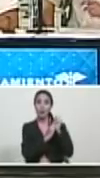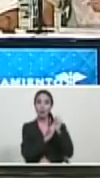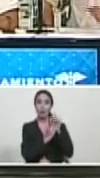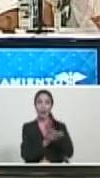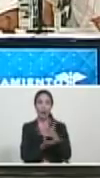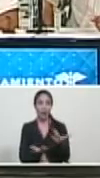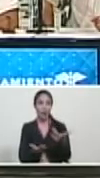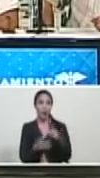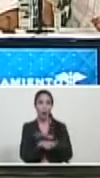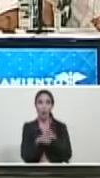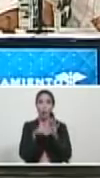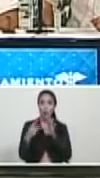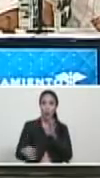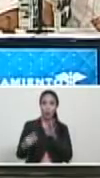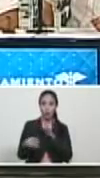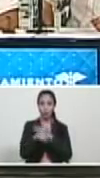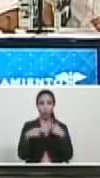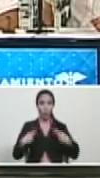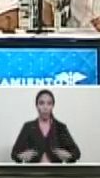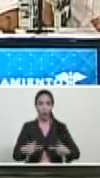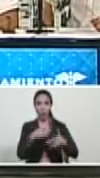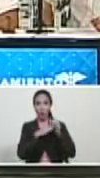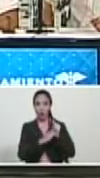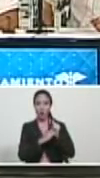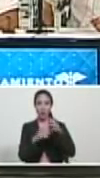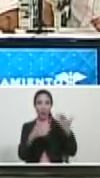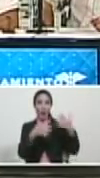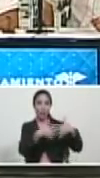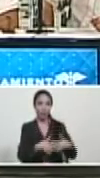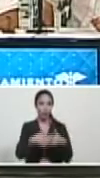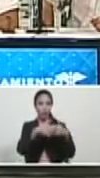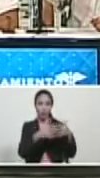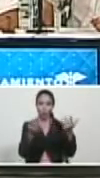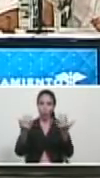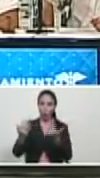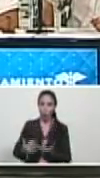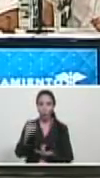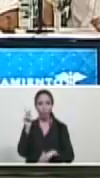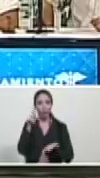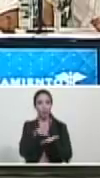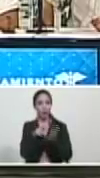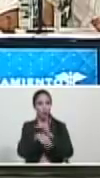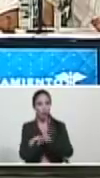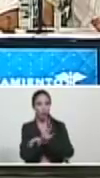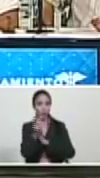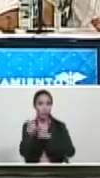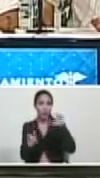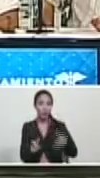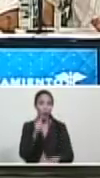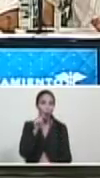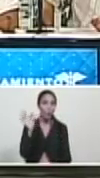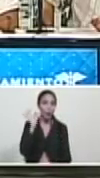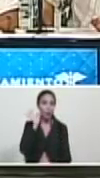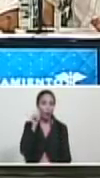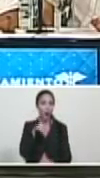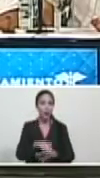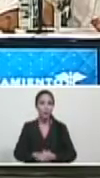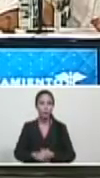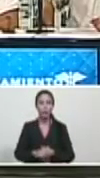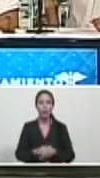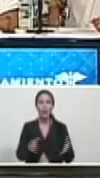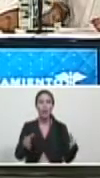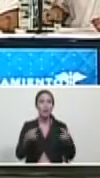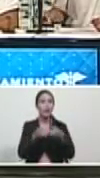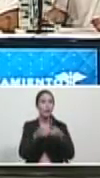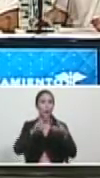derechos humanos de los Estados Unidos. Vinieron los más importantes líderes y lideresas del Consejo Mundial para la